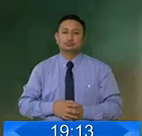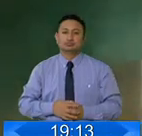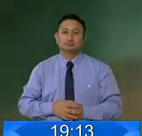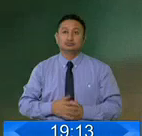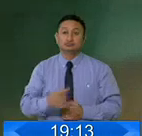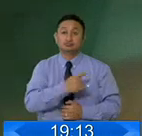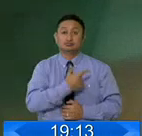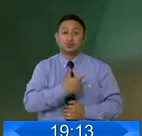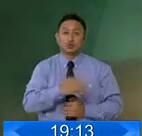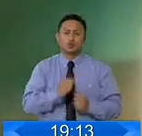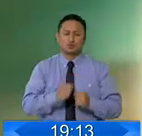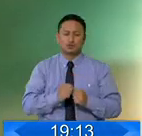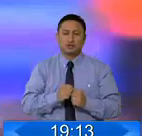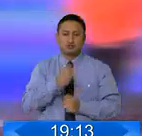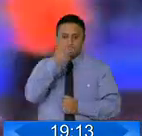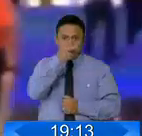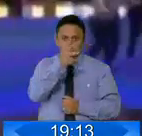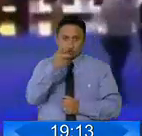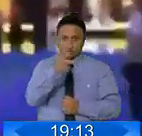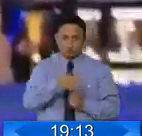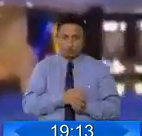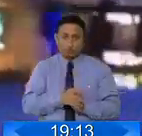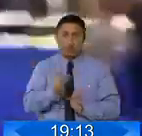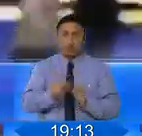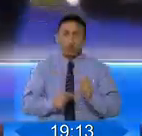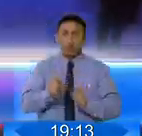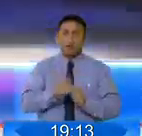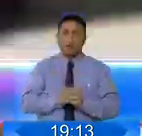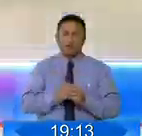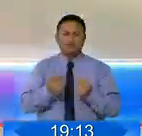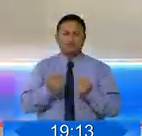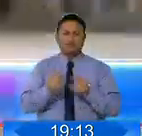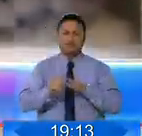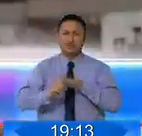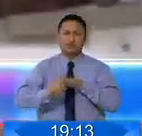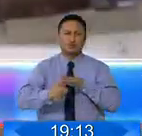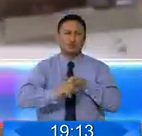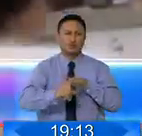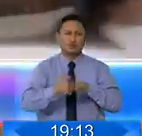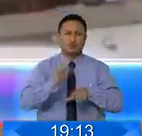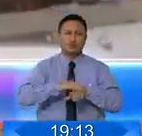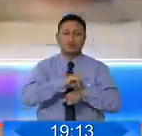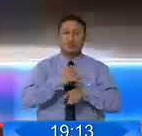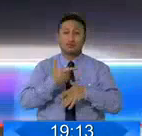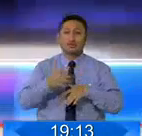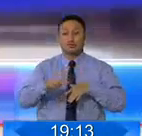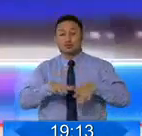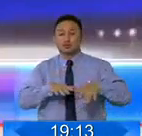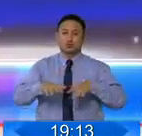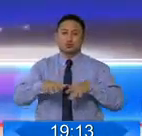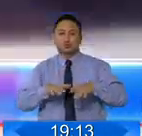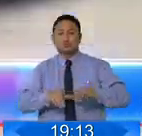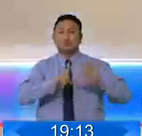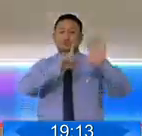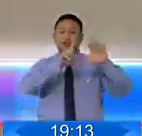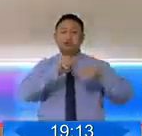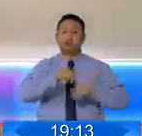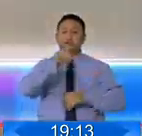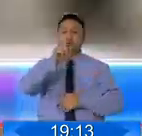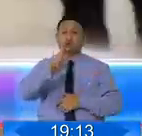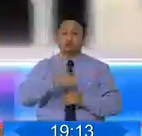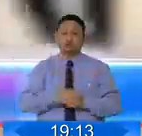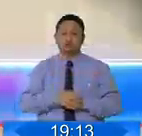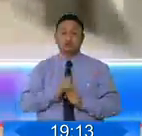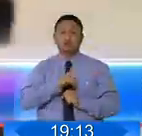Las imágenes son impactantes. La gente corre asustada tras el sismo de 6.6 en la escala de Richter y que se sintió en